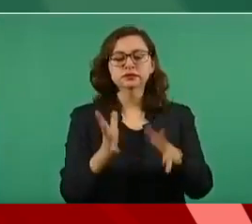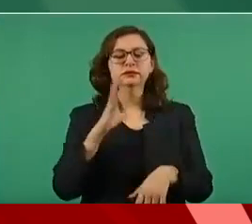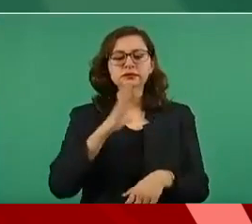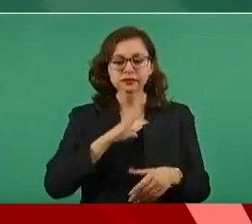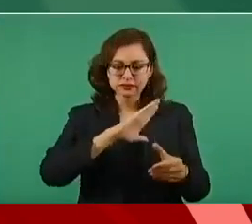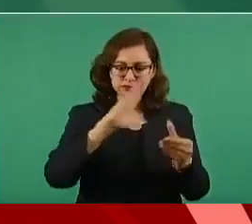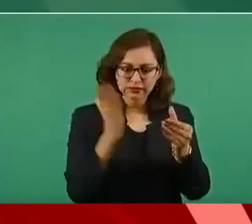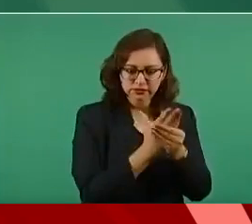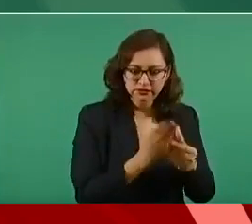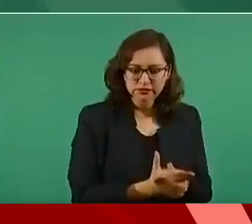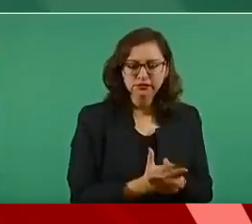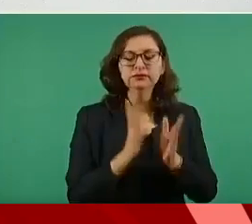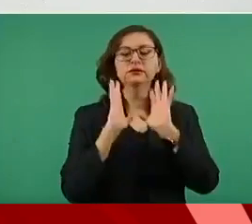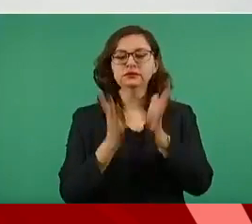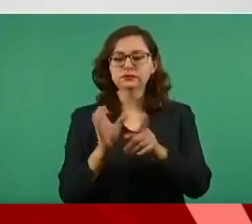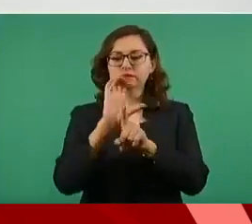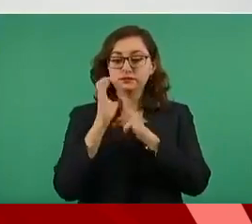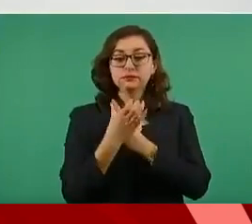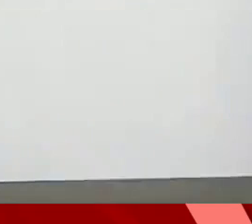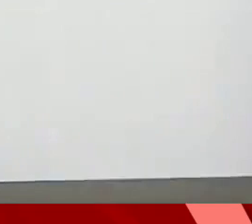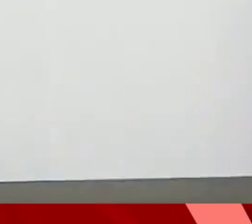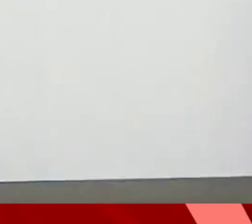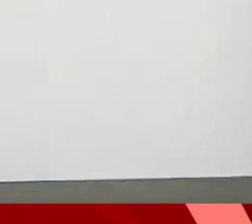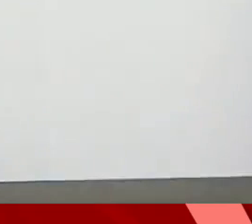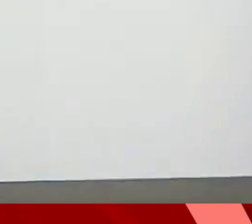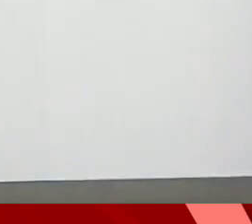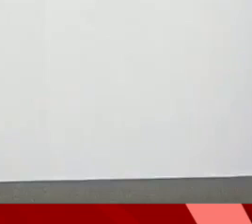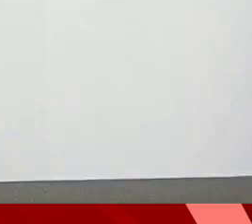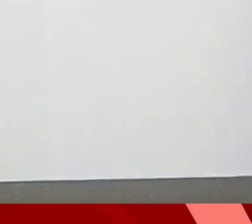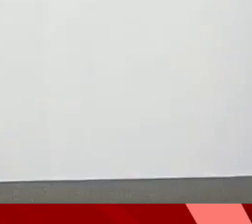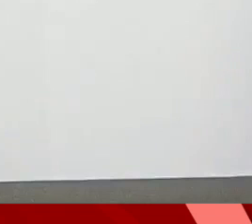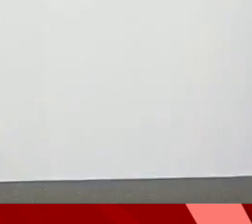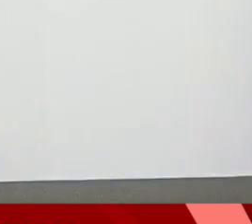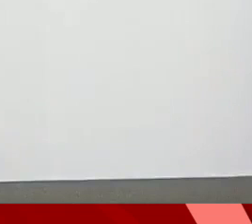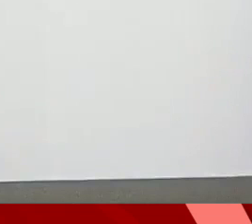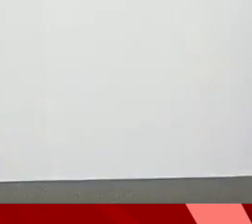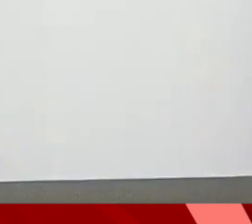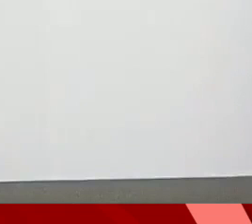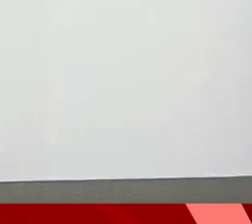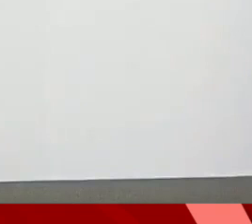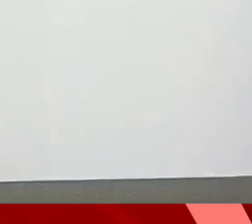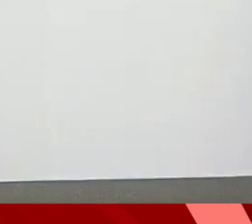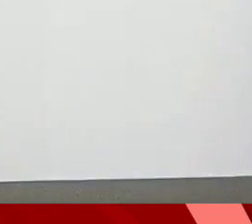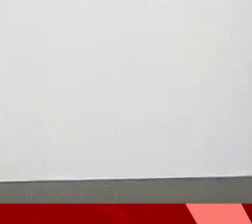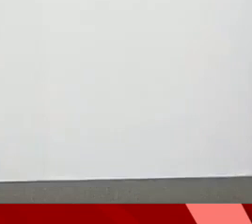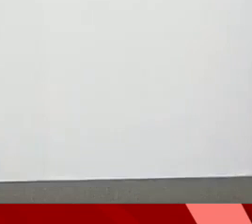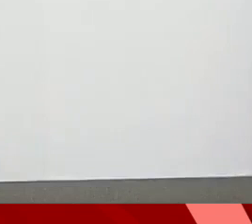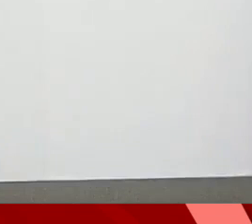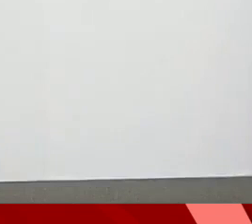una comisión de expertos, ya se está haciendo una revisión